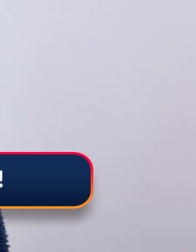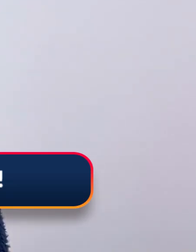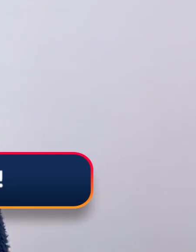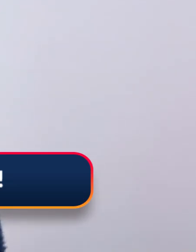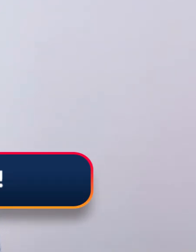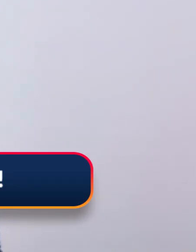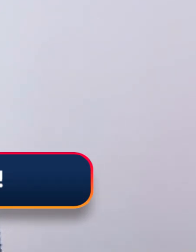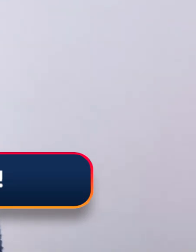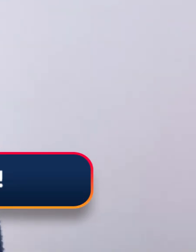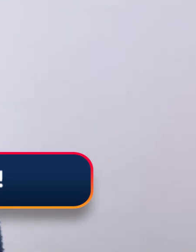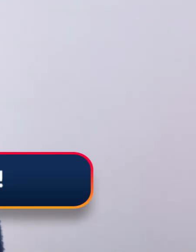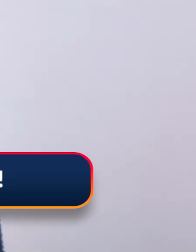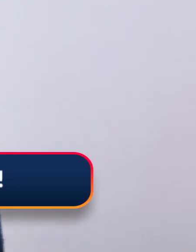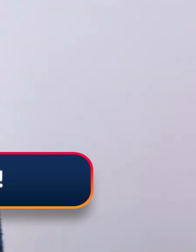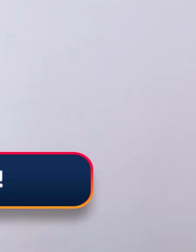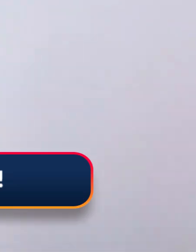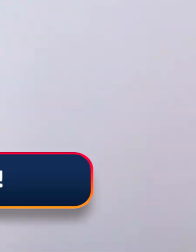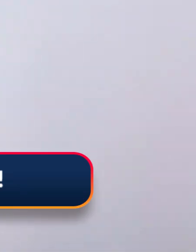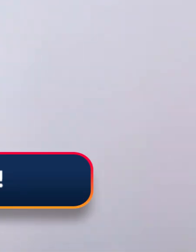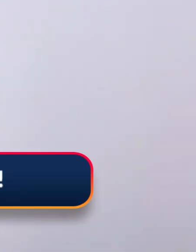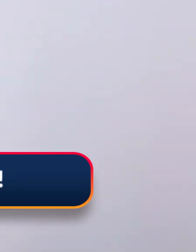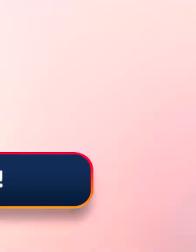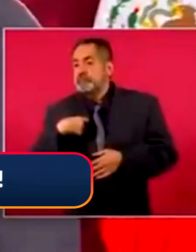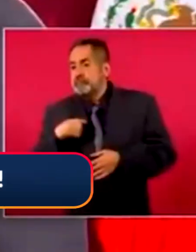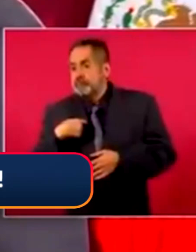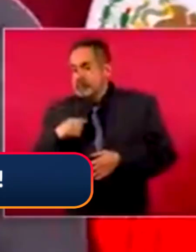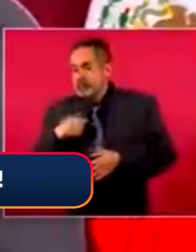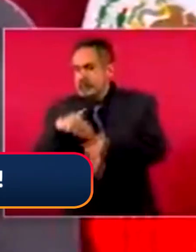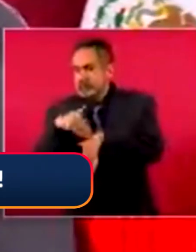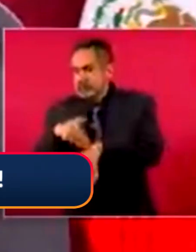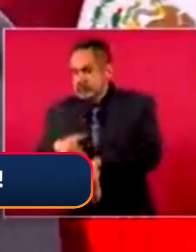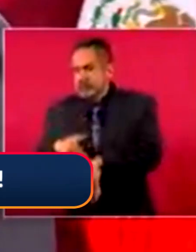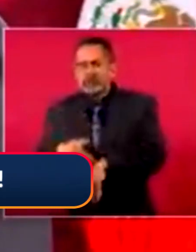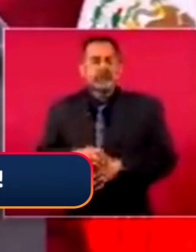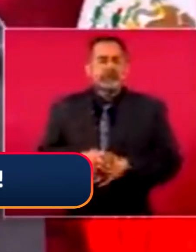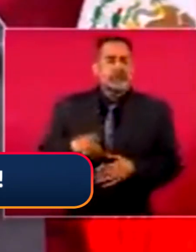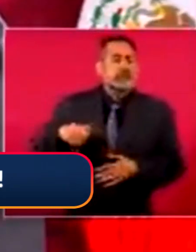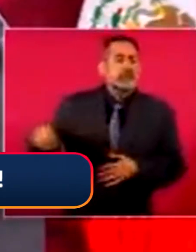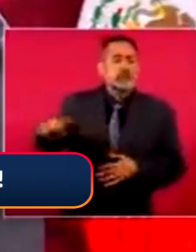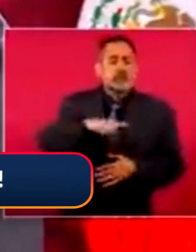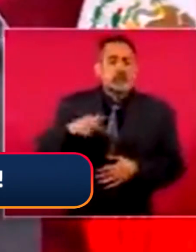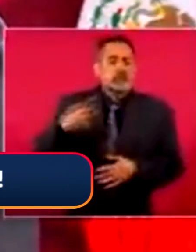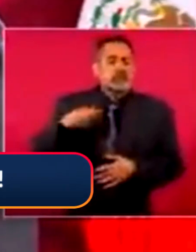marcha el próximo domingo. Así lo anunció. La gente quiere